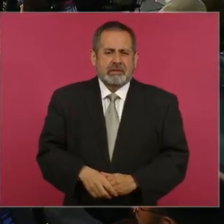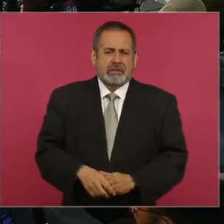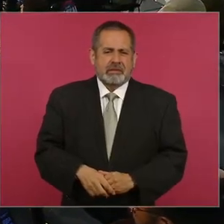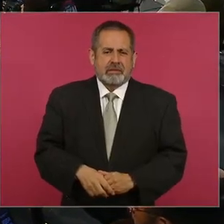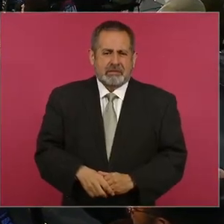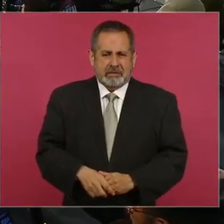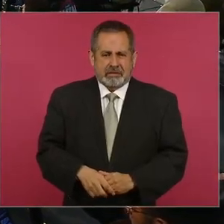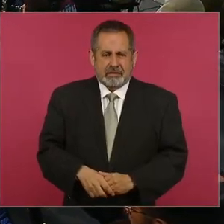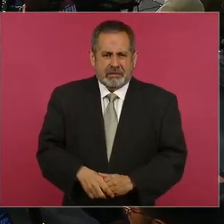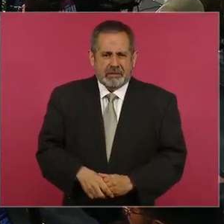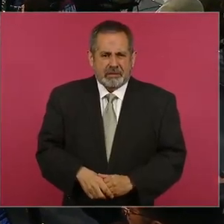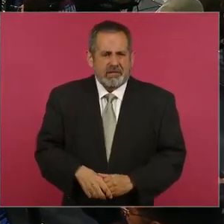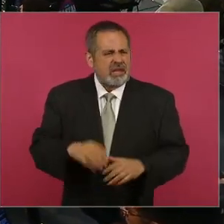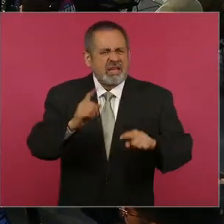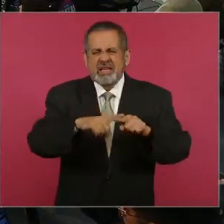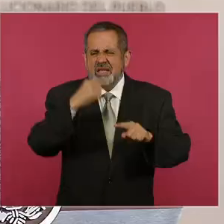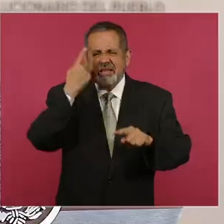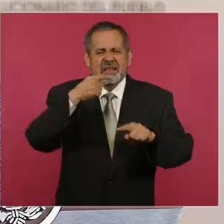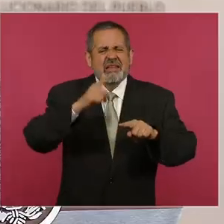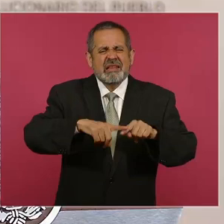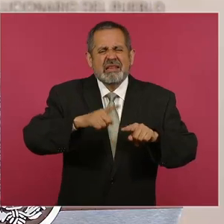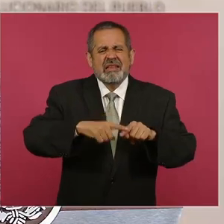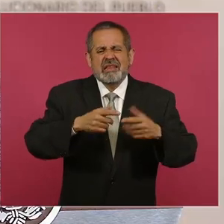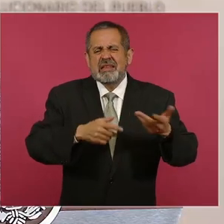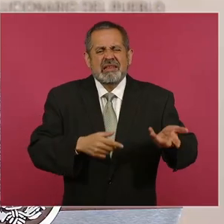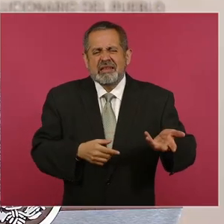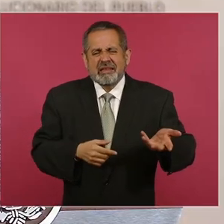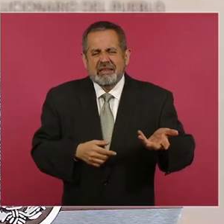Sí, ¿y quién es el señor?